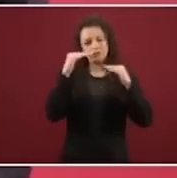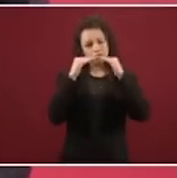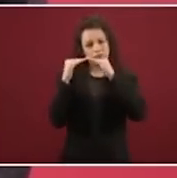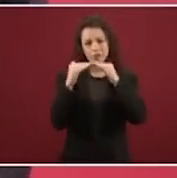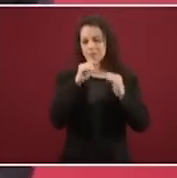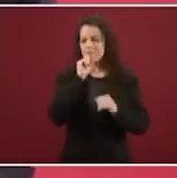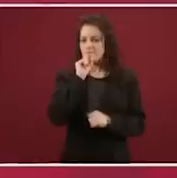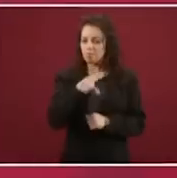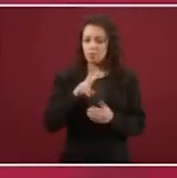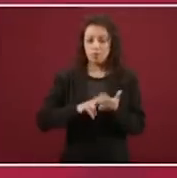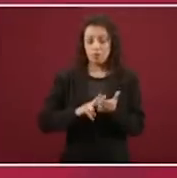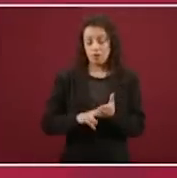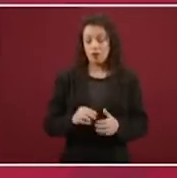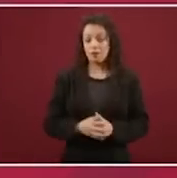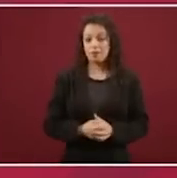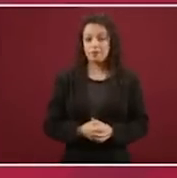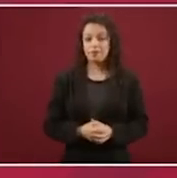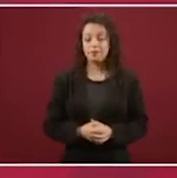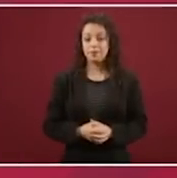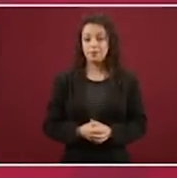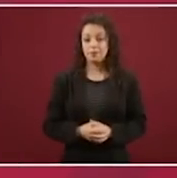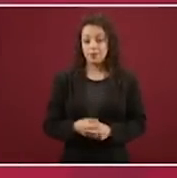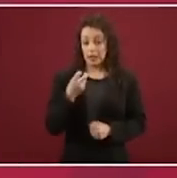Y es un programa que